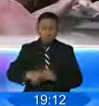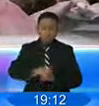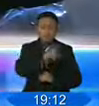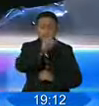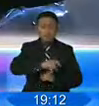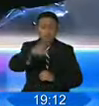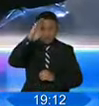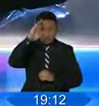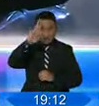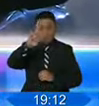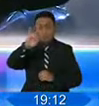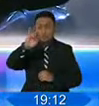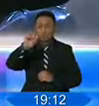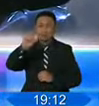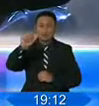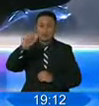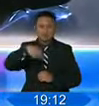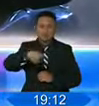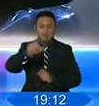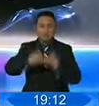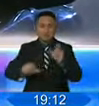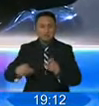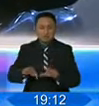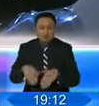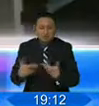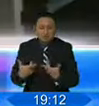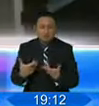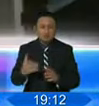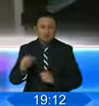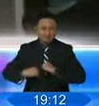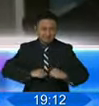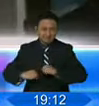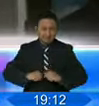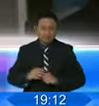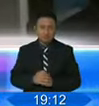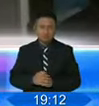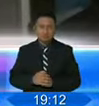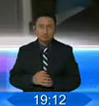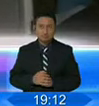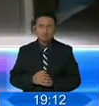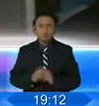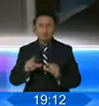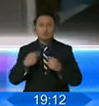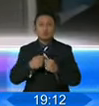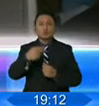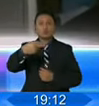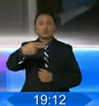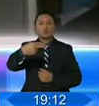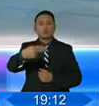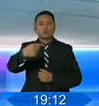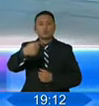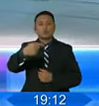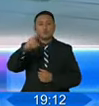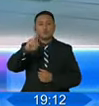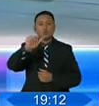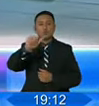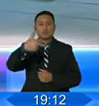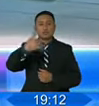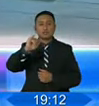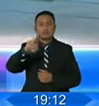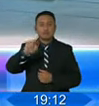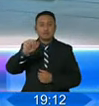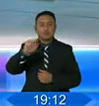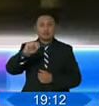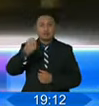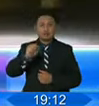UIA descifrar el modus operandi de quienes serían parte de la banda denominada Los Guachimanes, experta en robar vehículos, supuestamente trabajaban